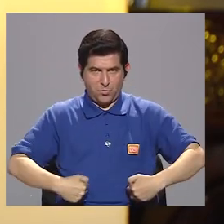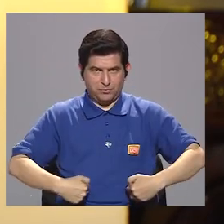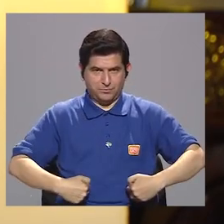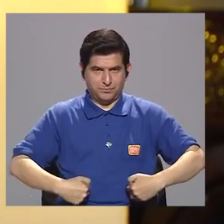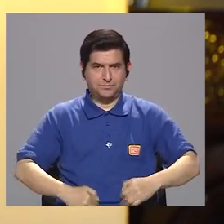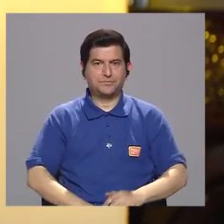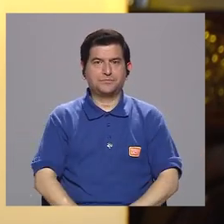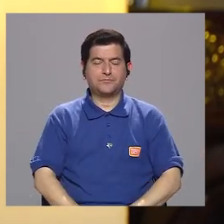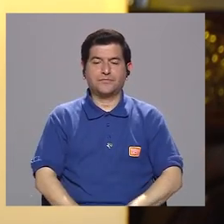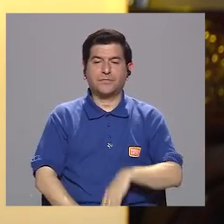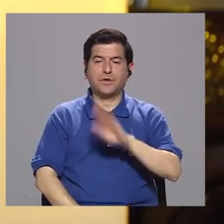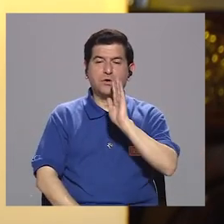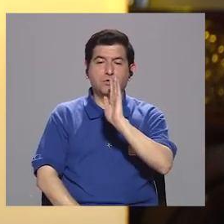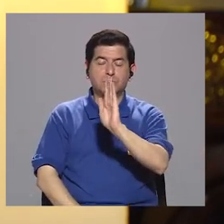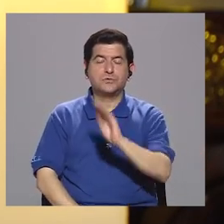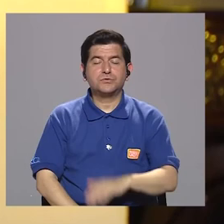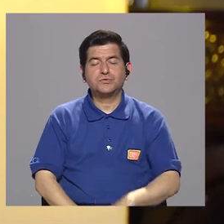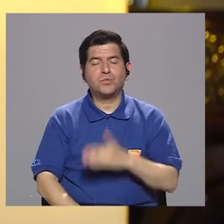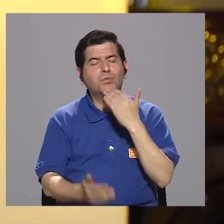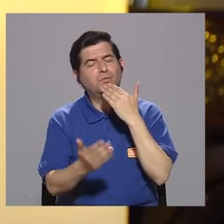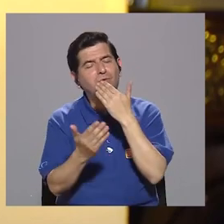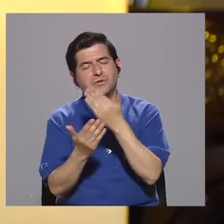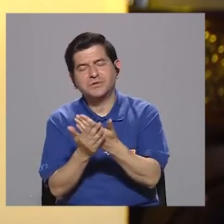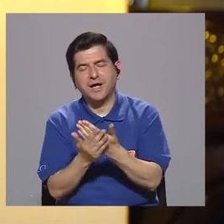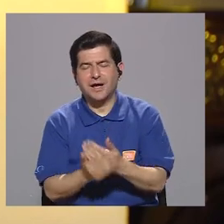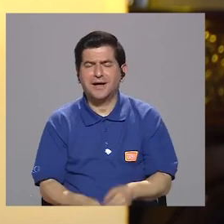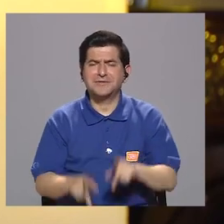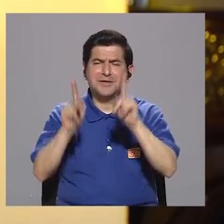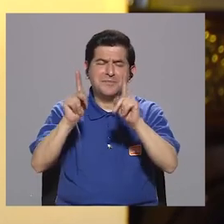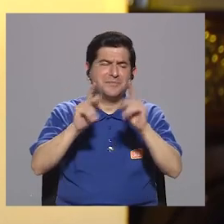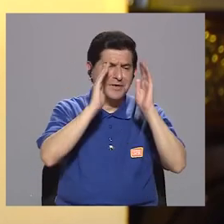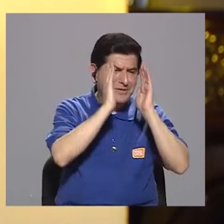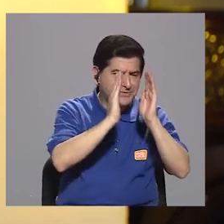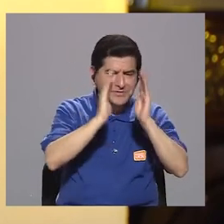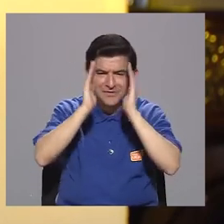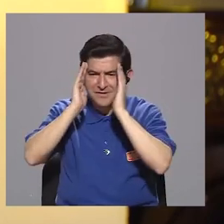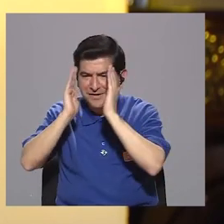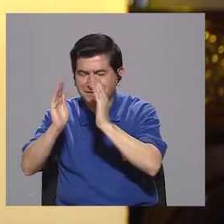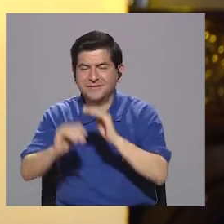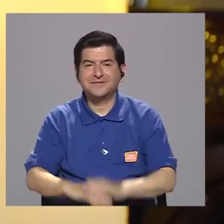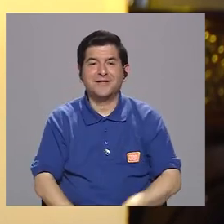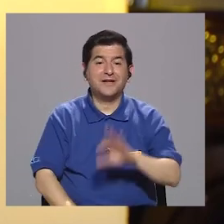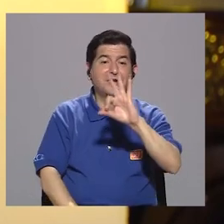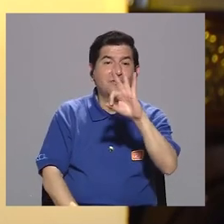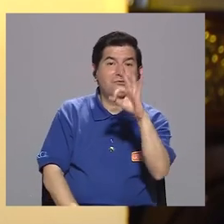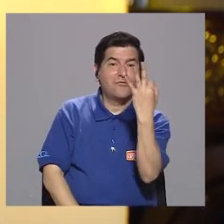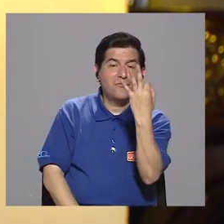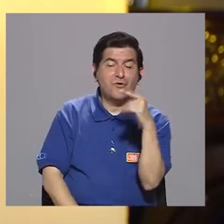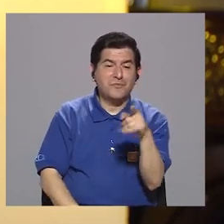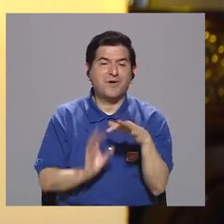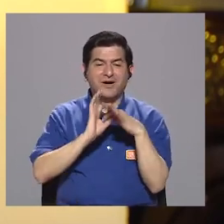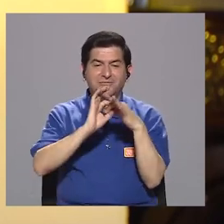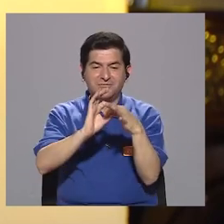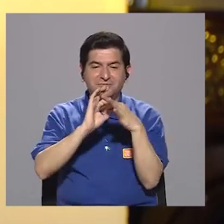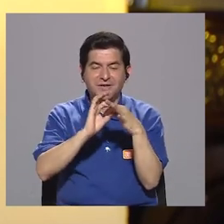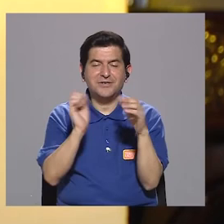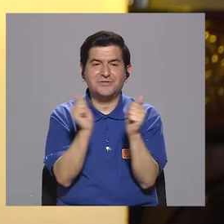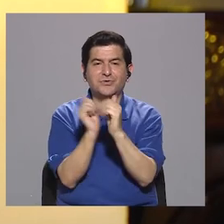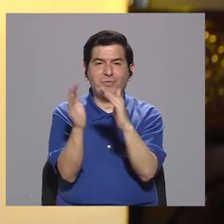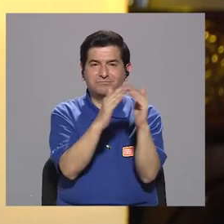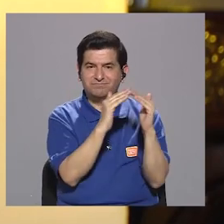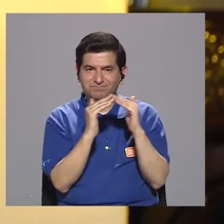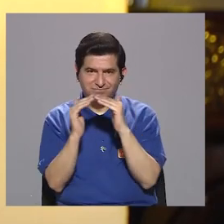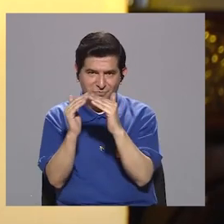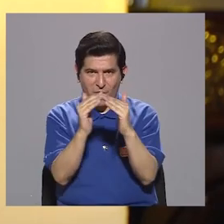pues por su bonomía, por su don de gentes, por su manera de relacionarse con su